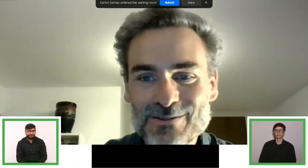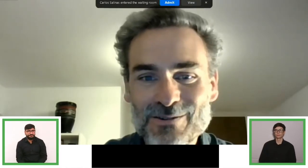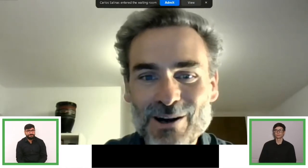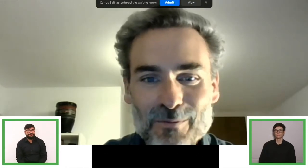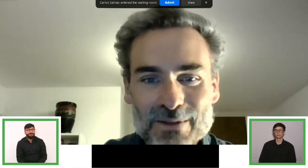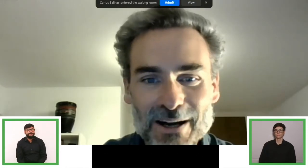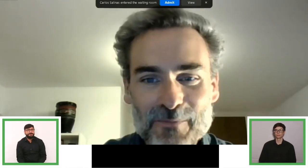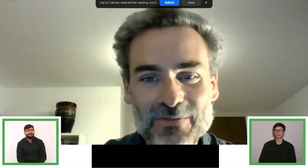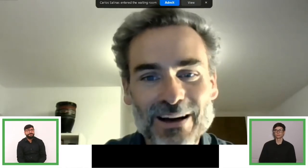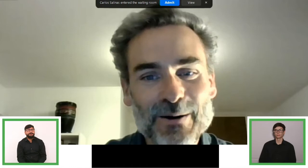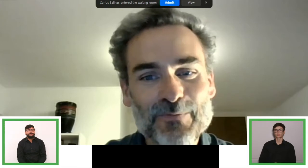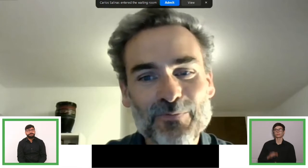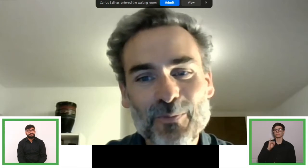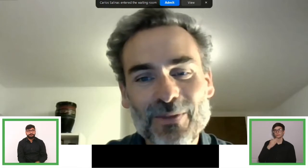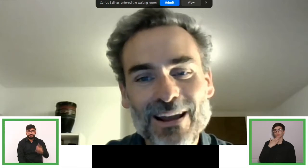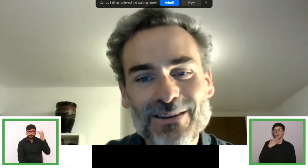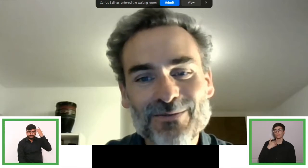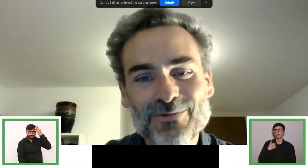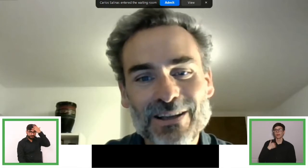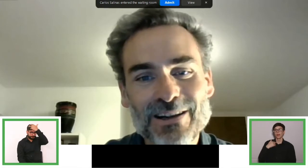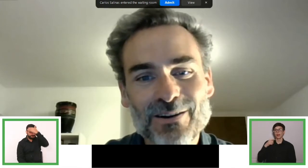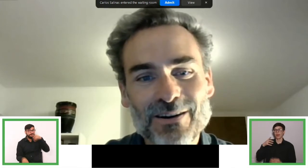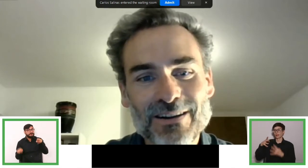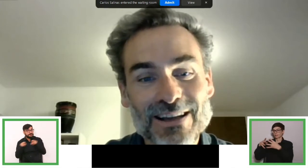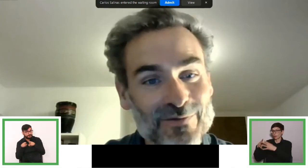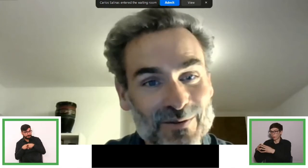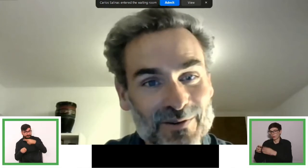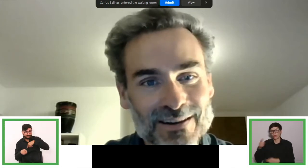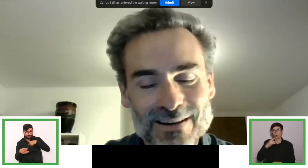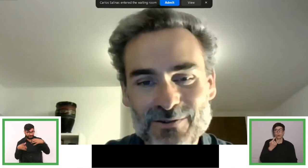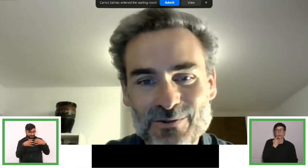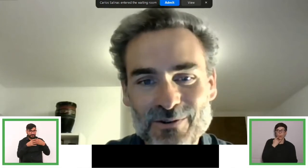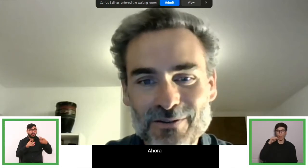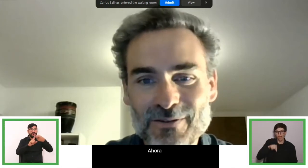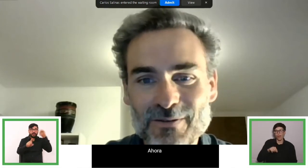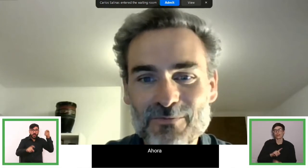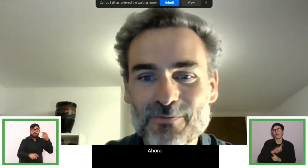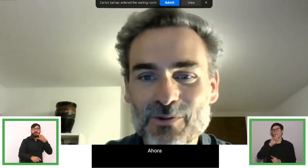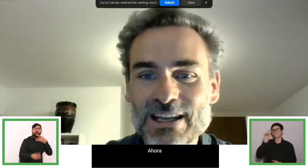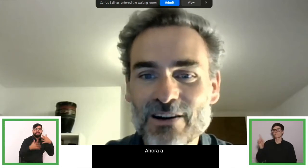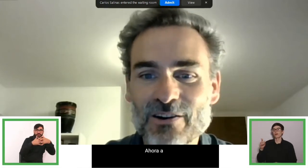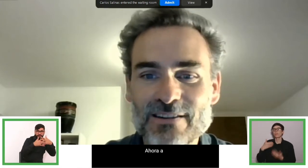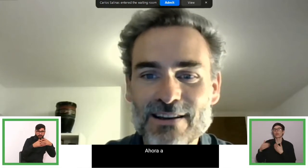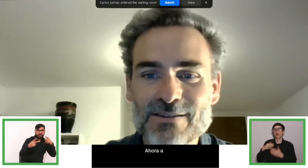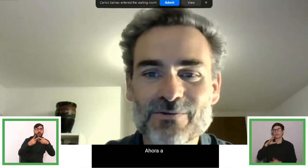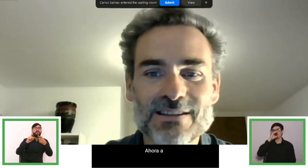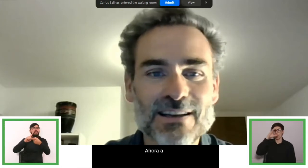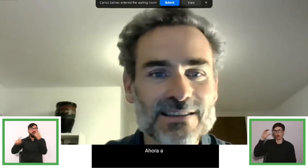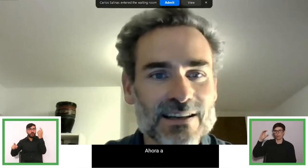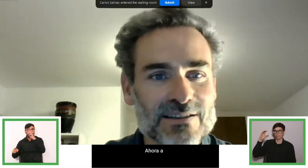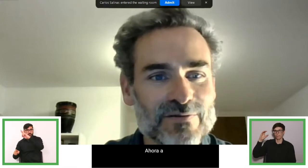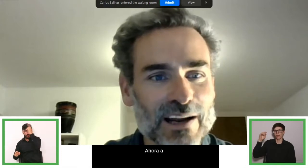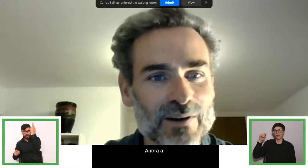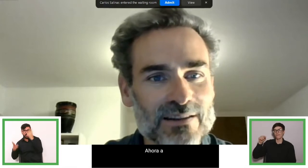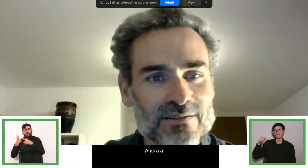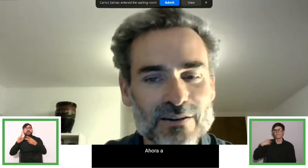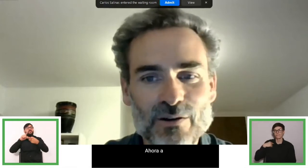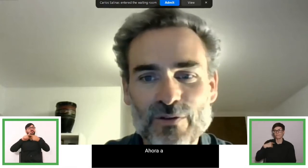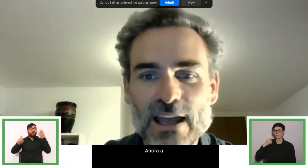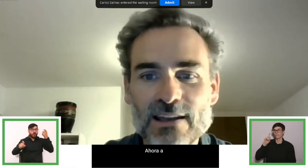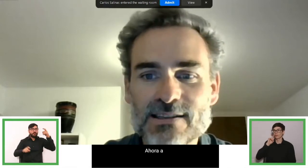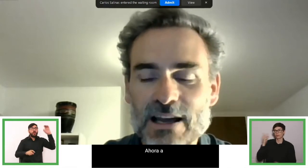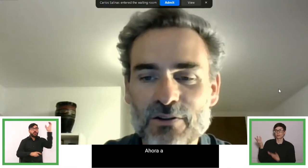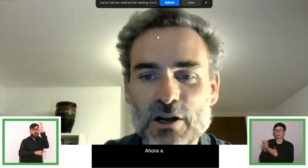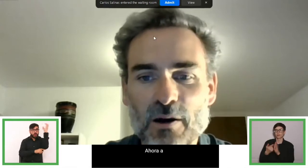Del Estados Unidos, Uruguay a Colombia ahora. Vamos a escuchar a través de una presentación